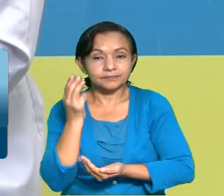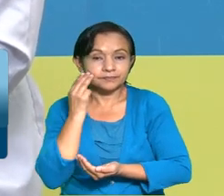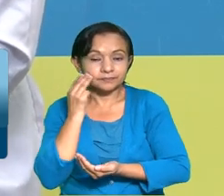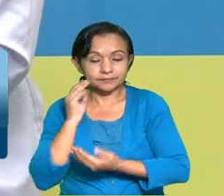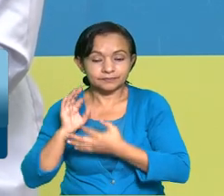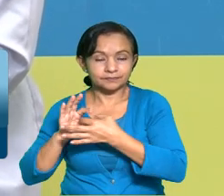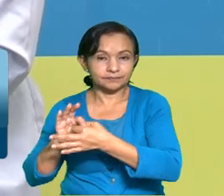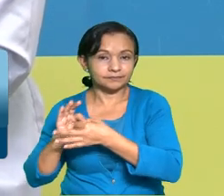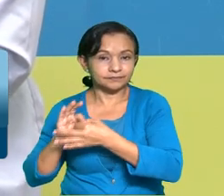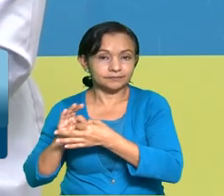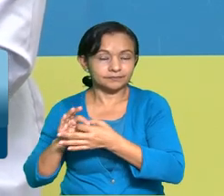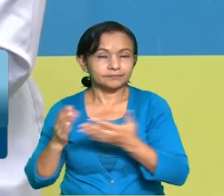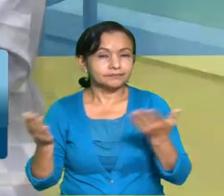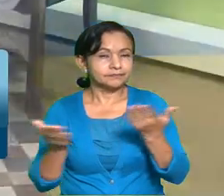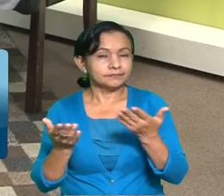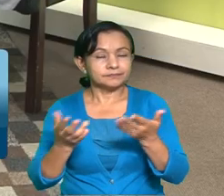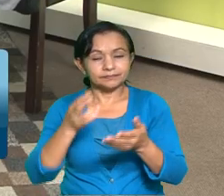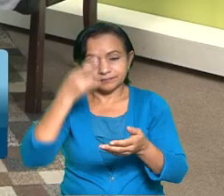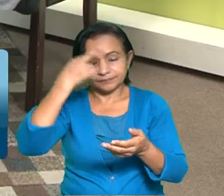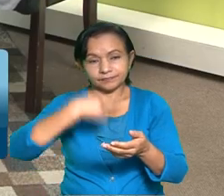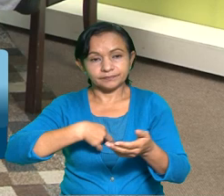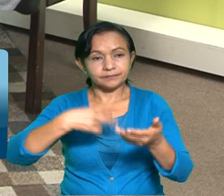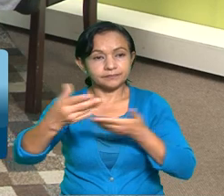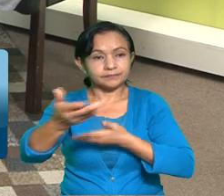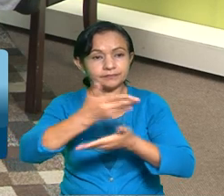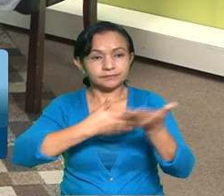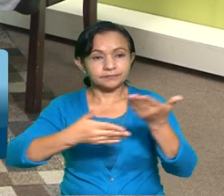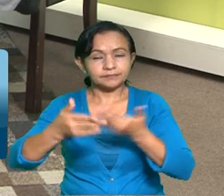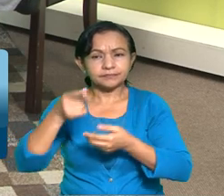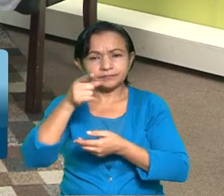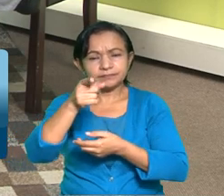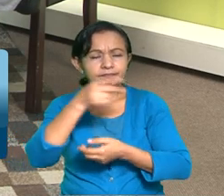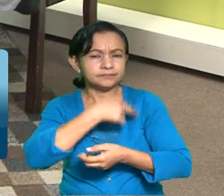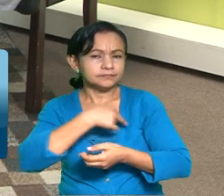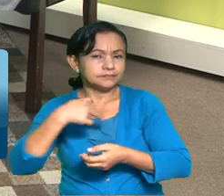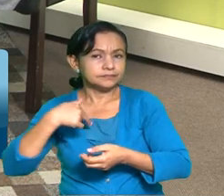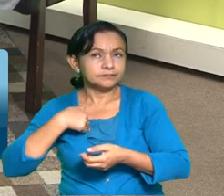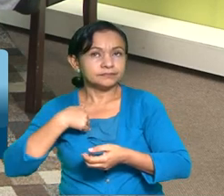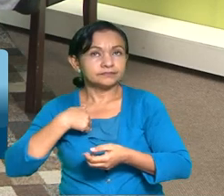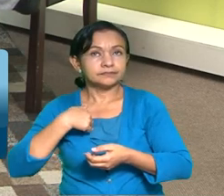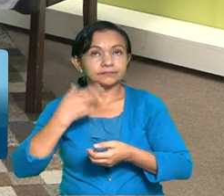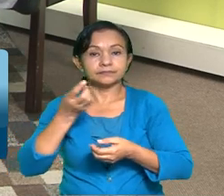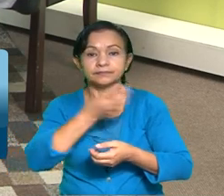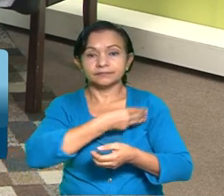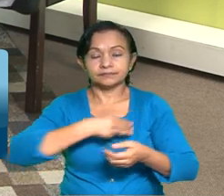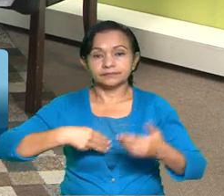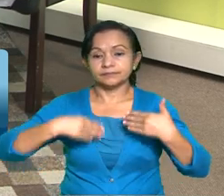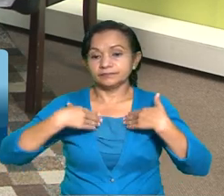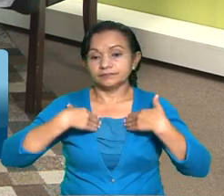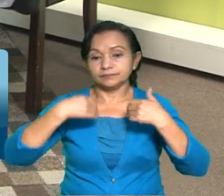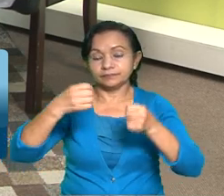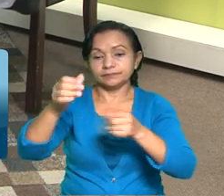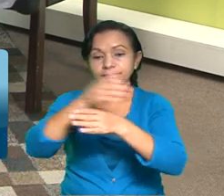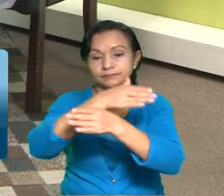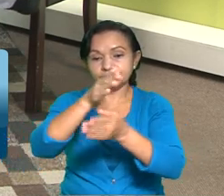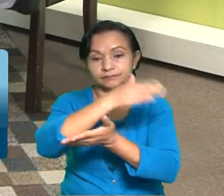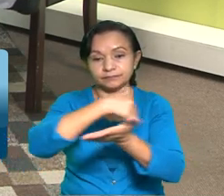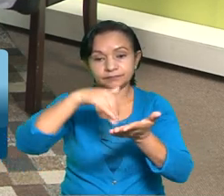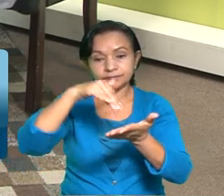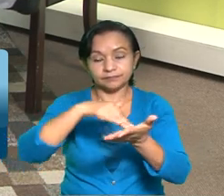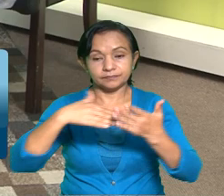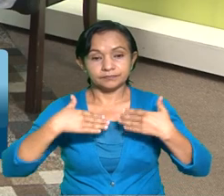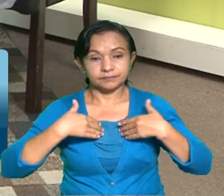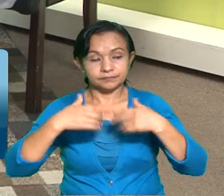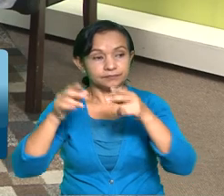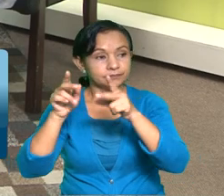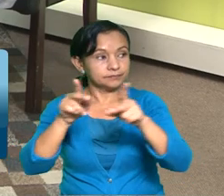También, ¿Cómo puede ser esa responsabilidad compartida, por ejemplo, que ustedes hacen desde el Ministerio de Salud, las unidades de salud, para que la